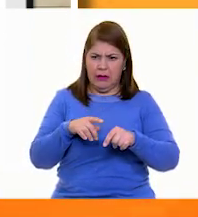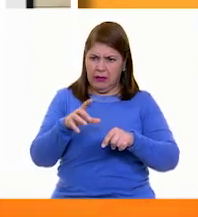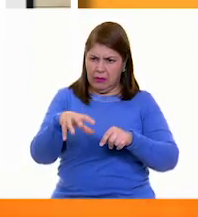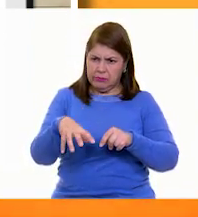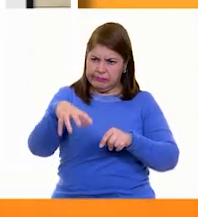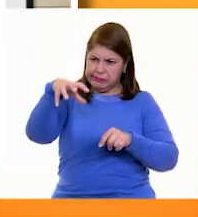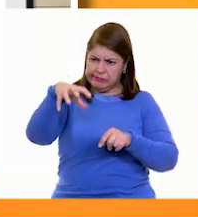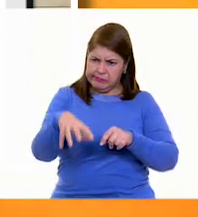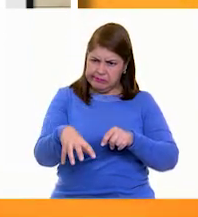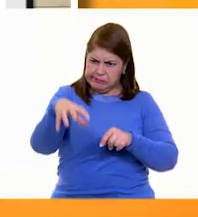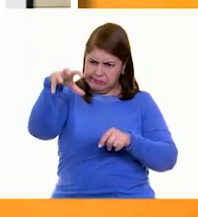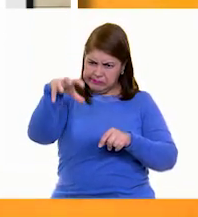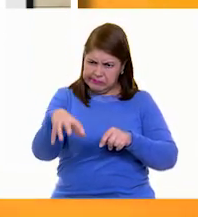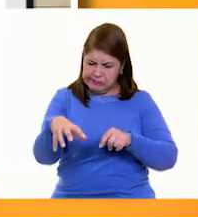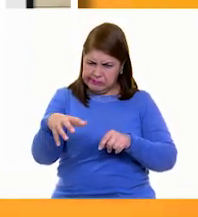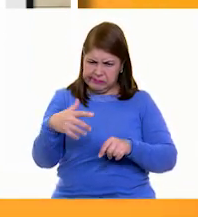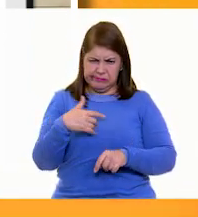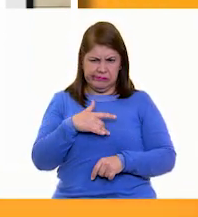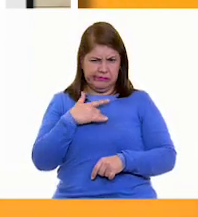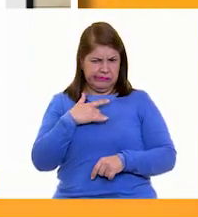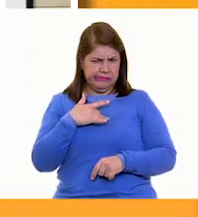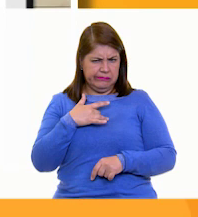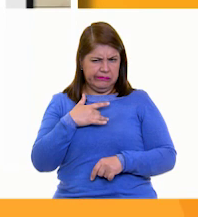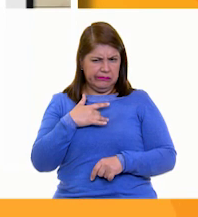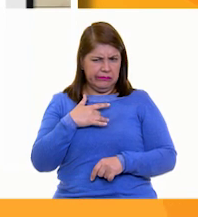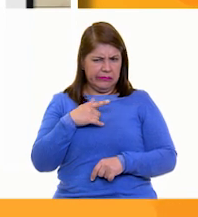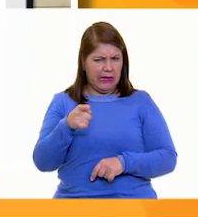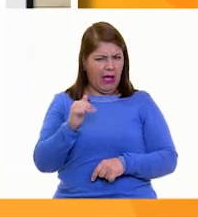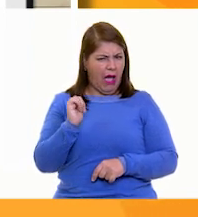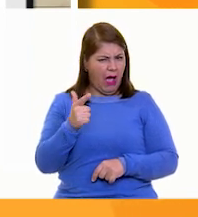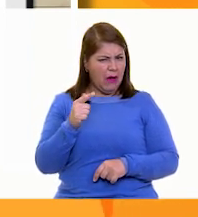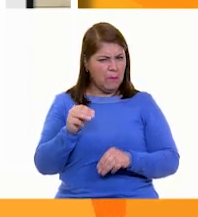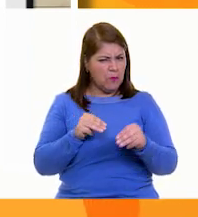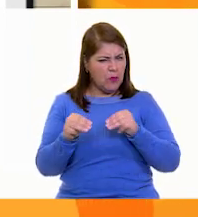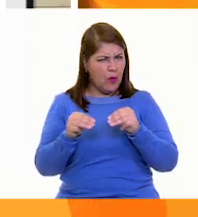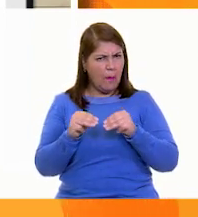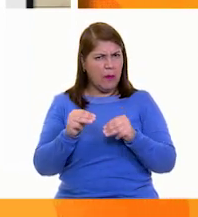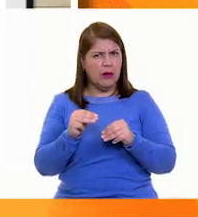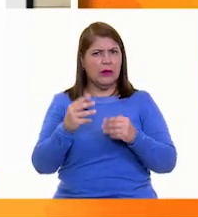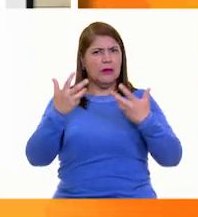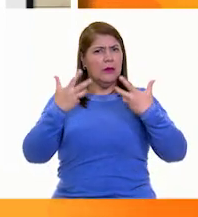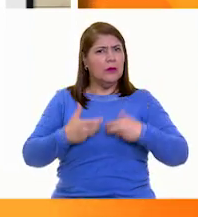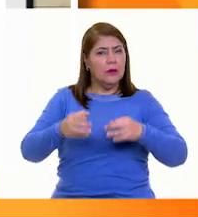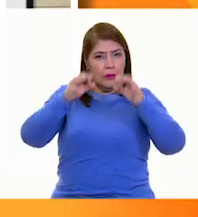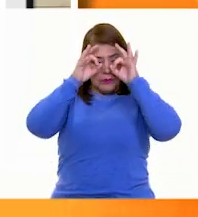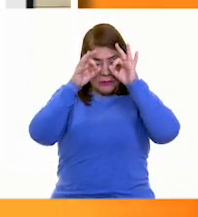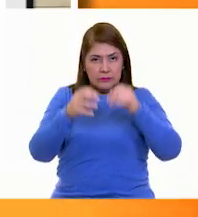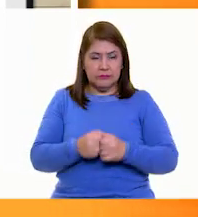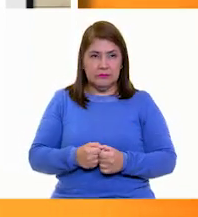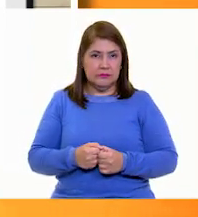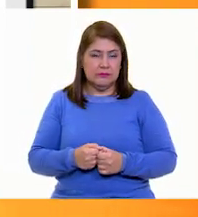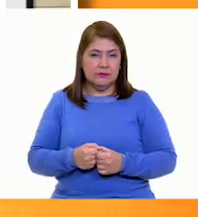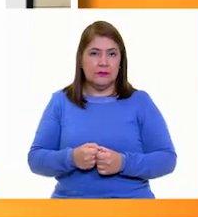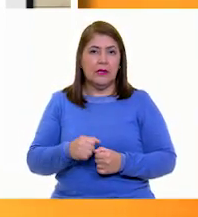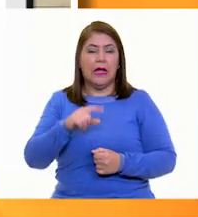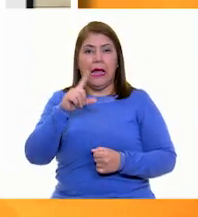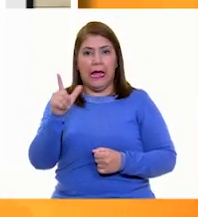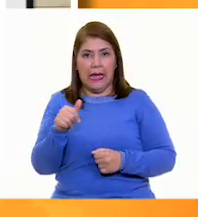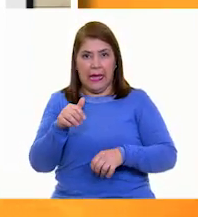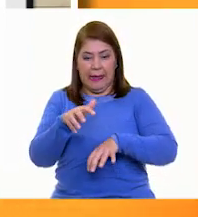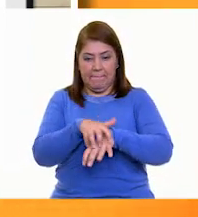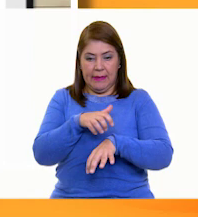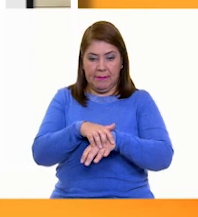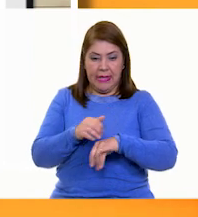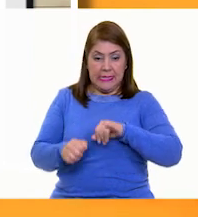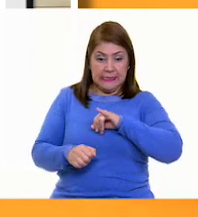hacia abajo. Uno de esos bultos se está moviendo, dijo Búho asustado. Búho movió el pie izquierdo